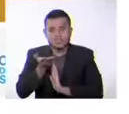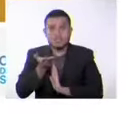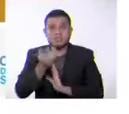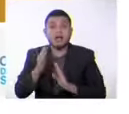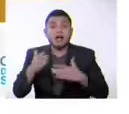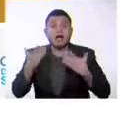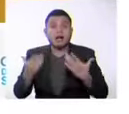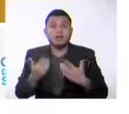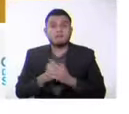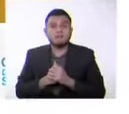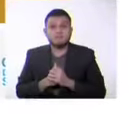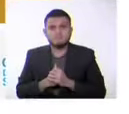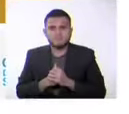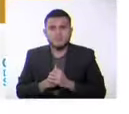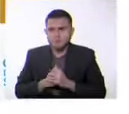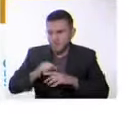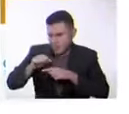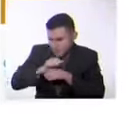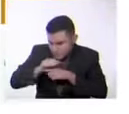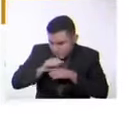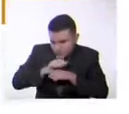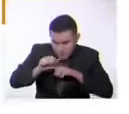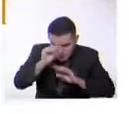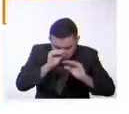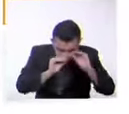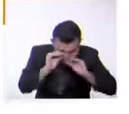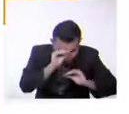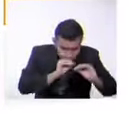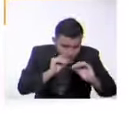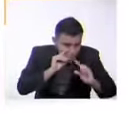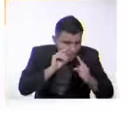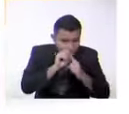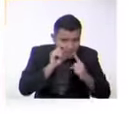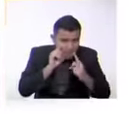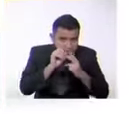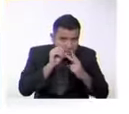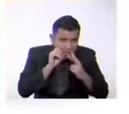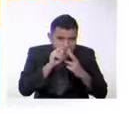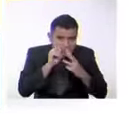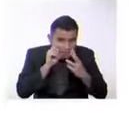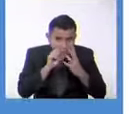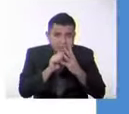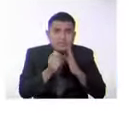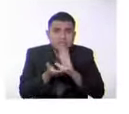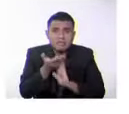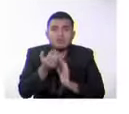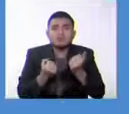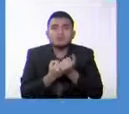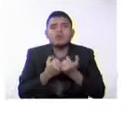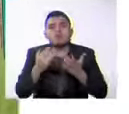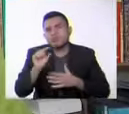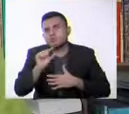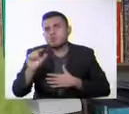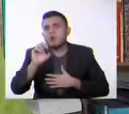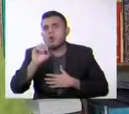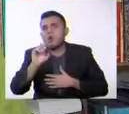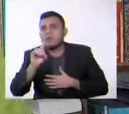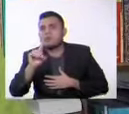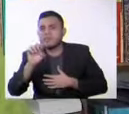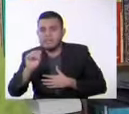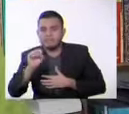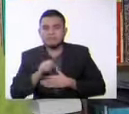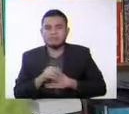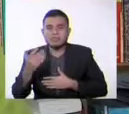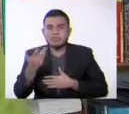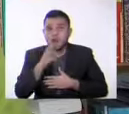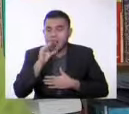la elaboración de los Objetivos de Desarrollo Sostenible, también conocidos como ODS. Y aprovechando que estamos hablando de medio